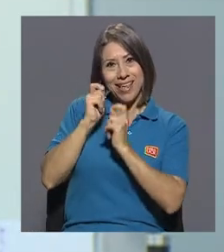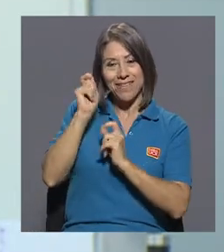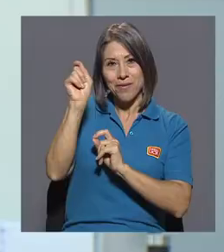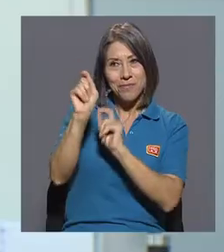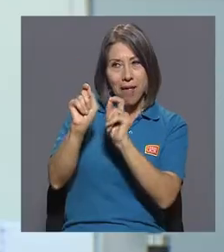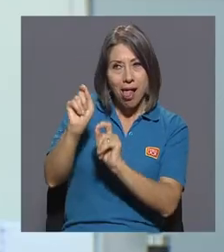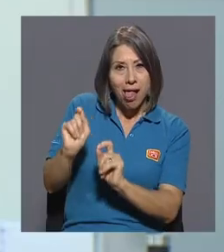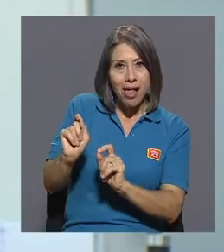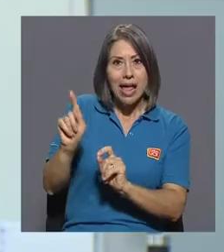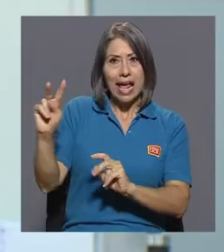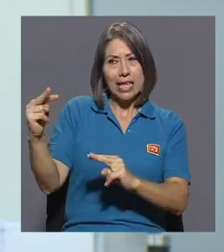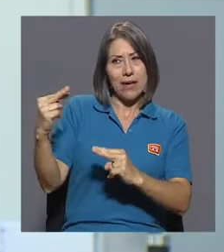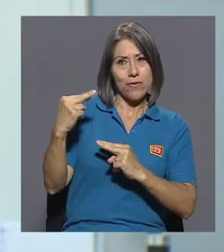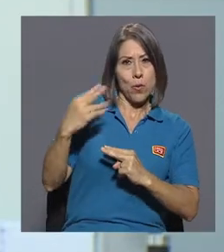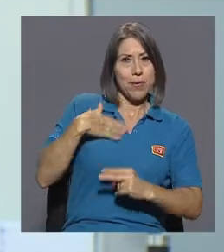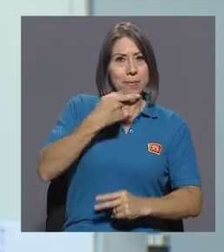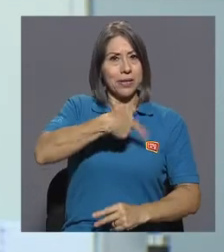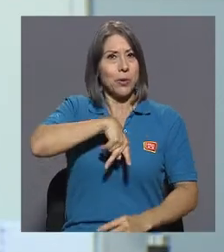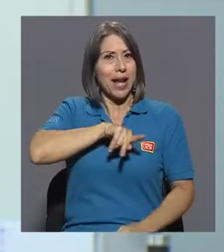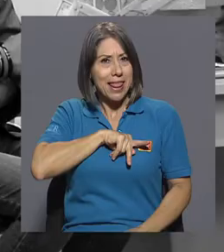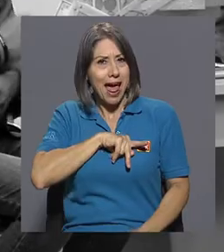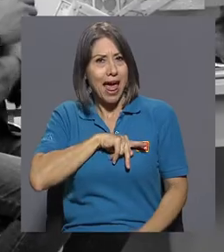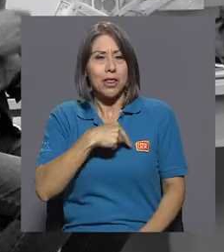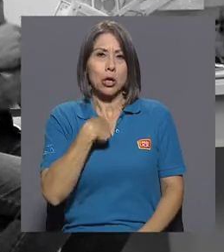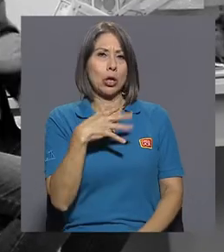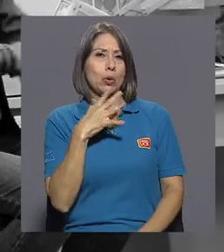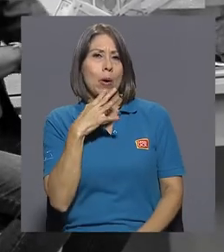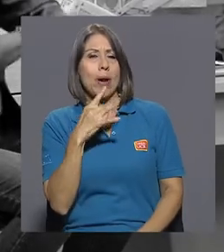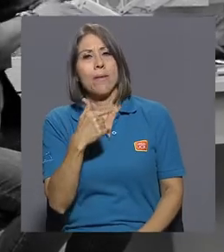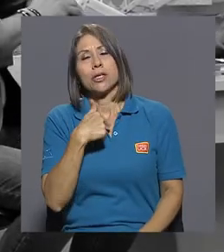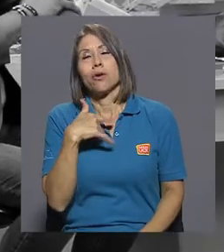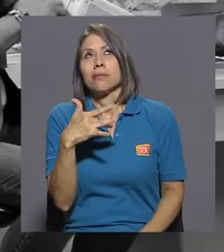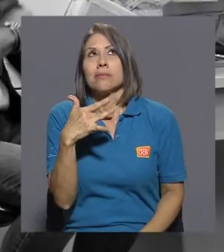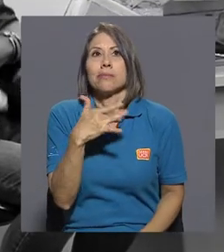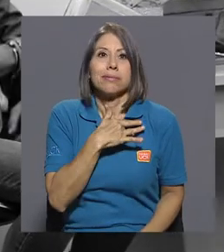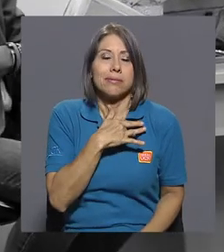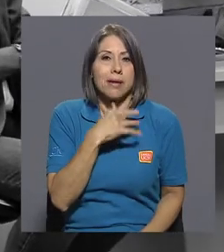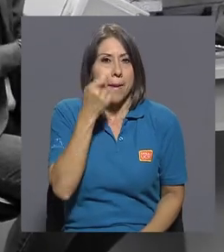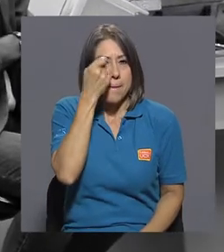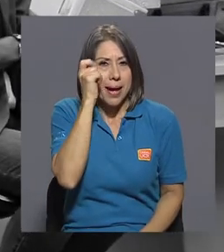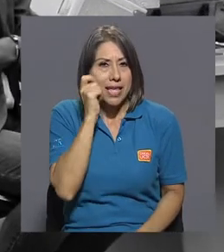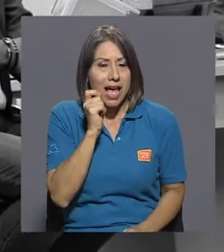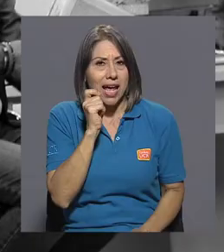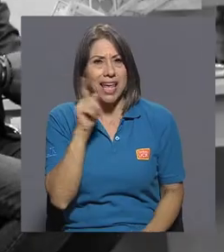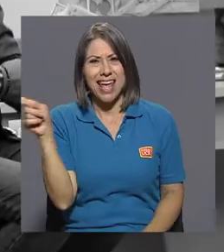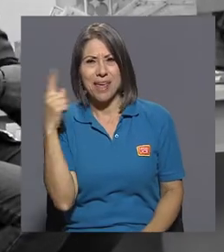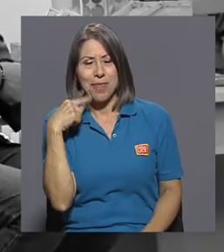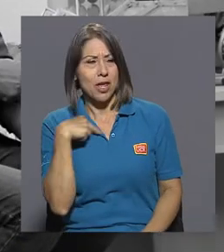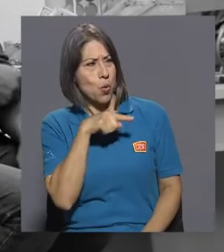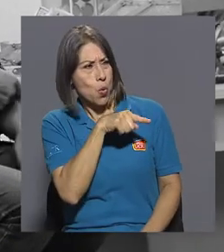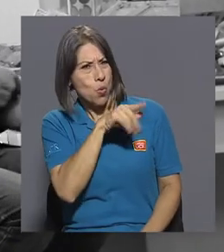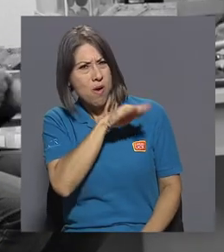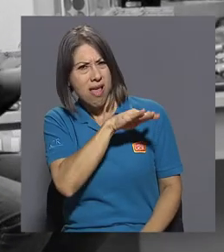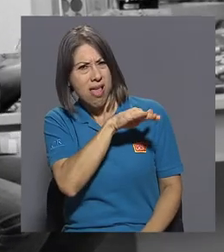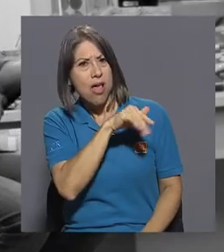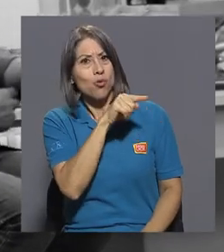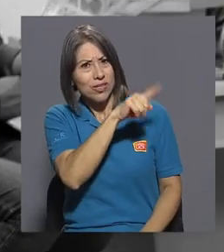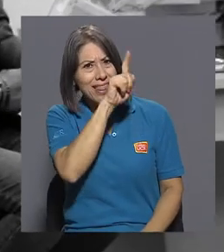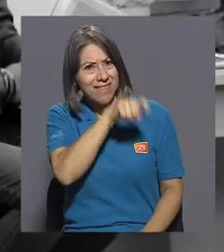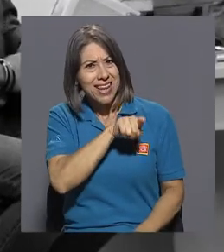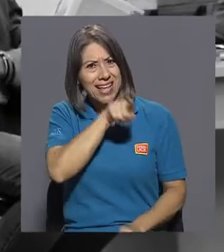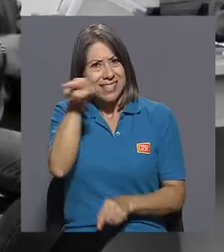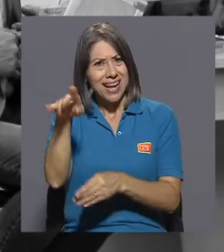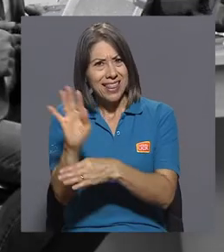cosas que decía y mi pasión ante todo del maquillaje. Entonces Pilar me dice, usted debería estar en televisión, deberías ayudar a las